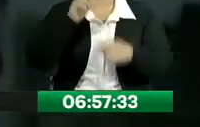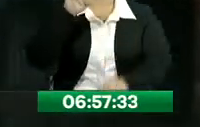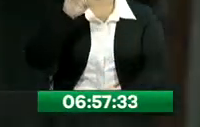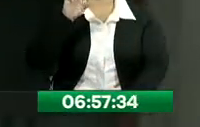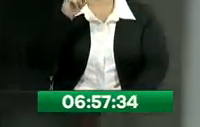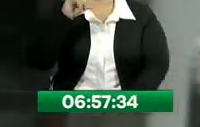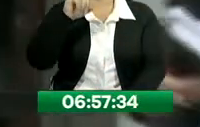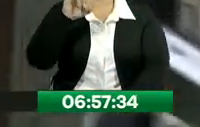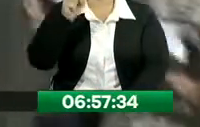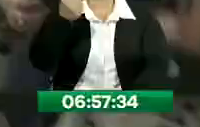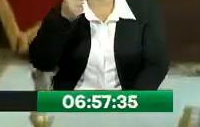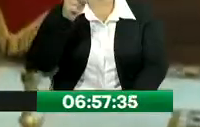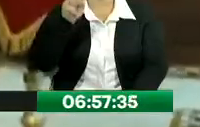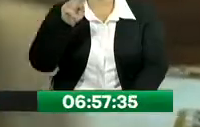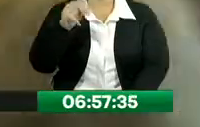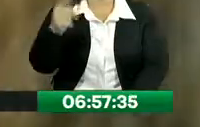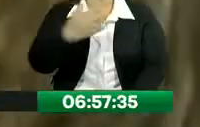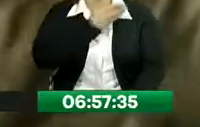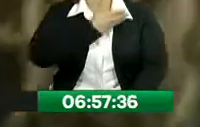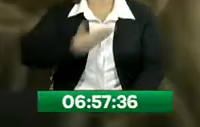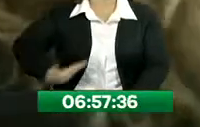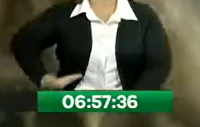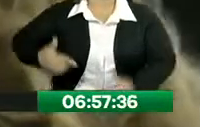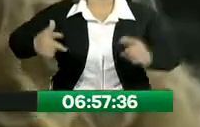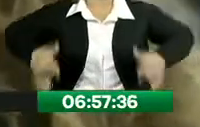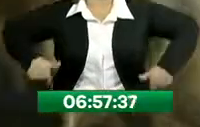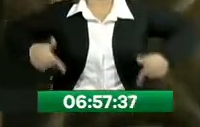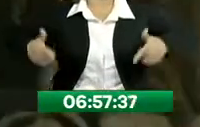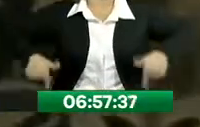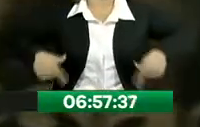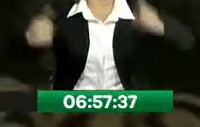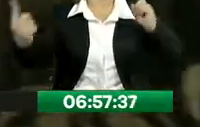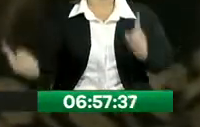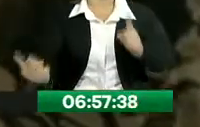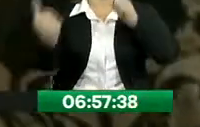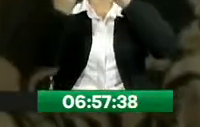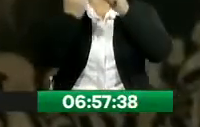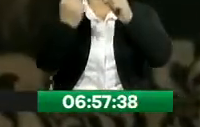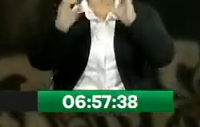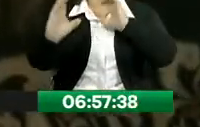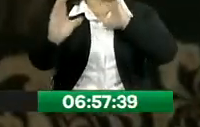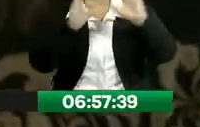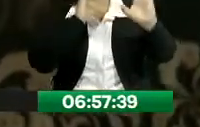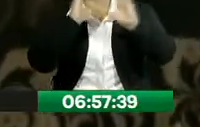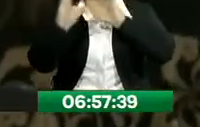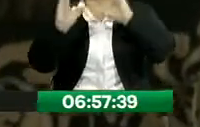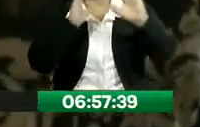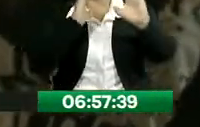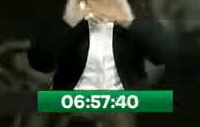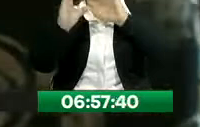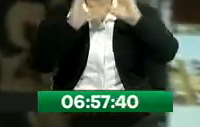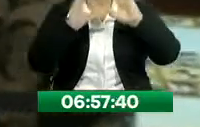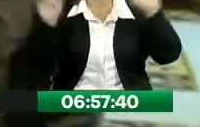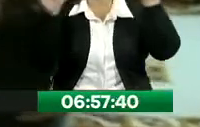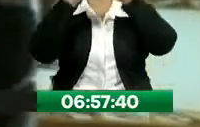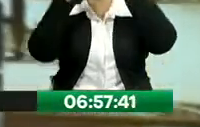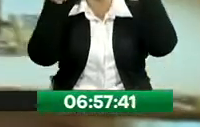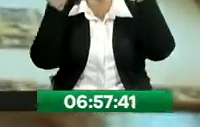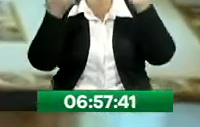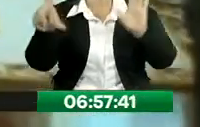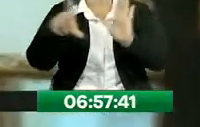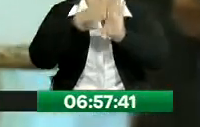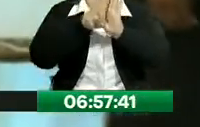Edison Lanza. En la cita, el presidente Lenín Moreno ratificó el compromiso del gobierno de seguir impulsando cambios que garanticen el libre